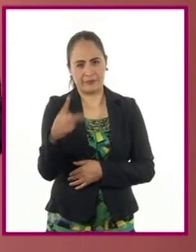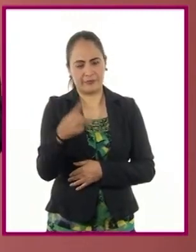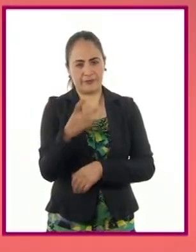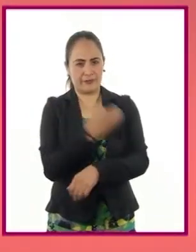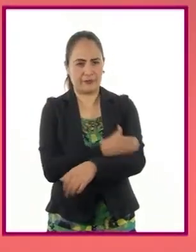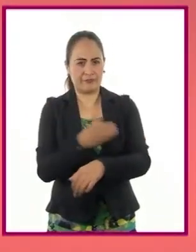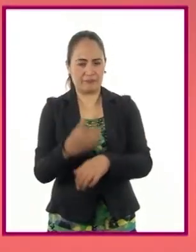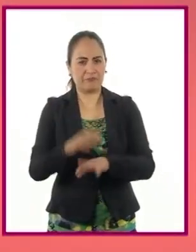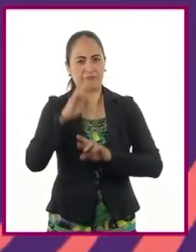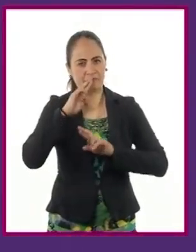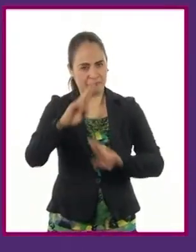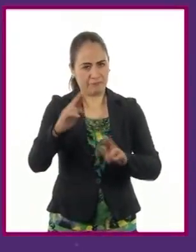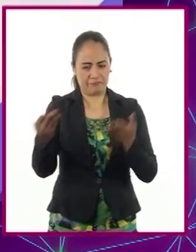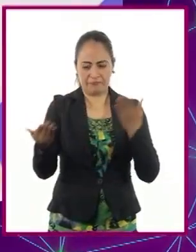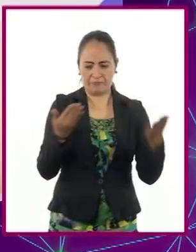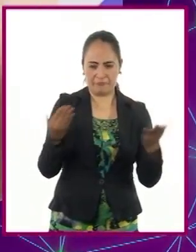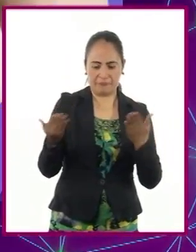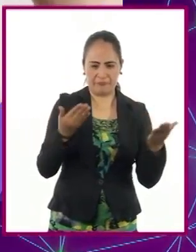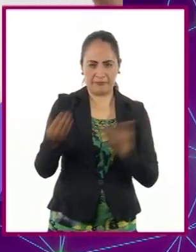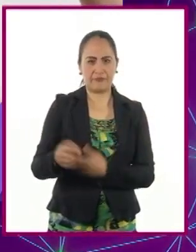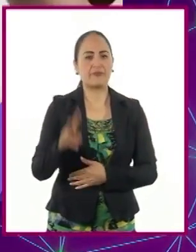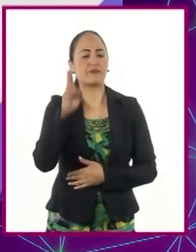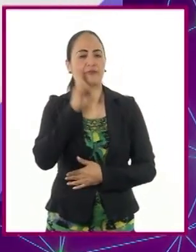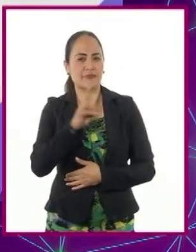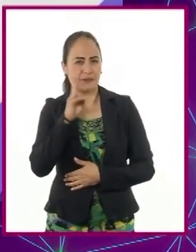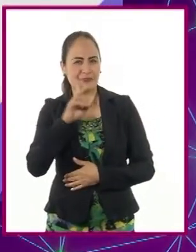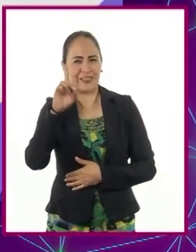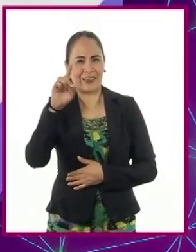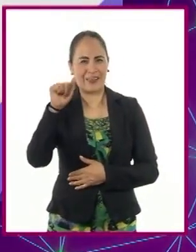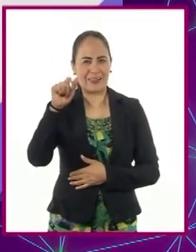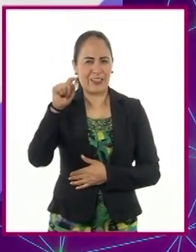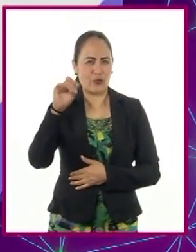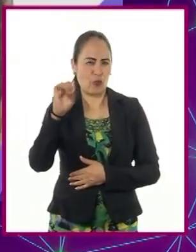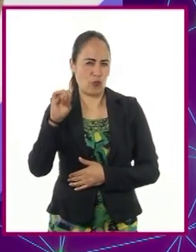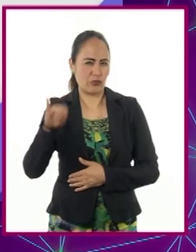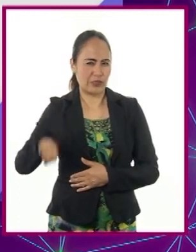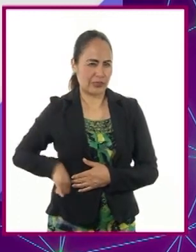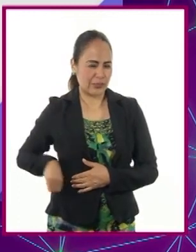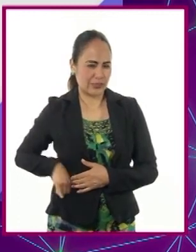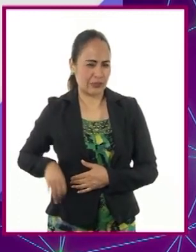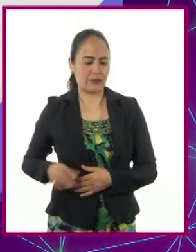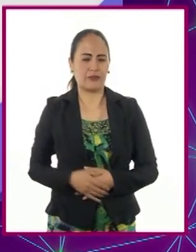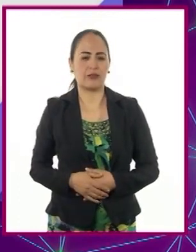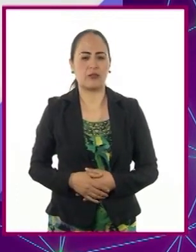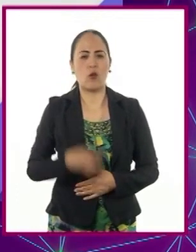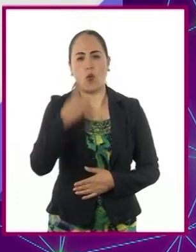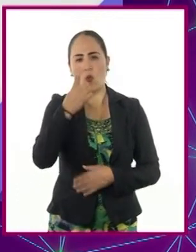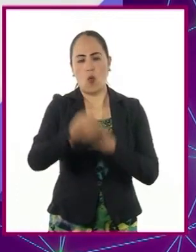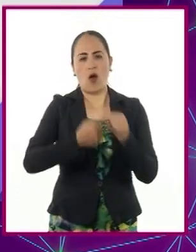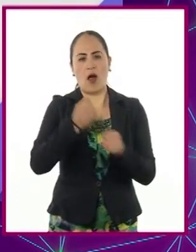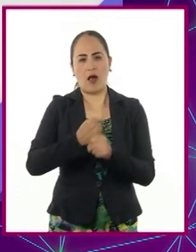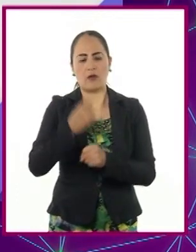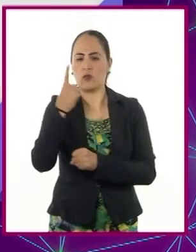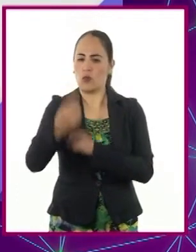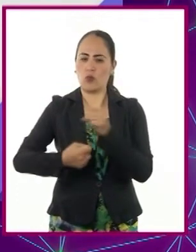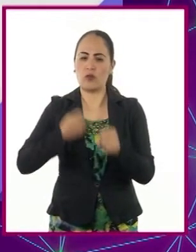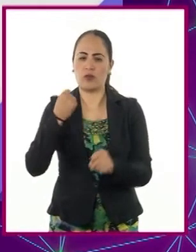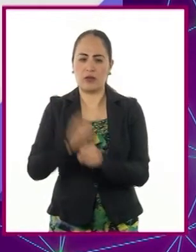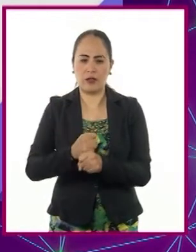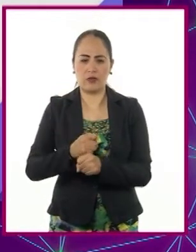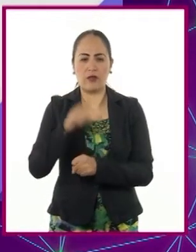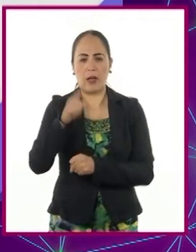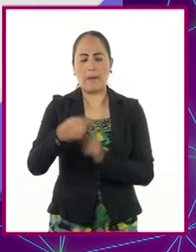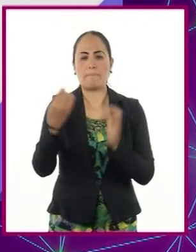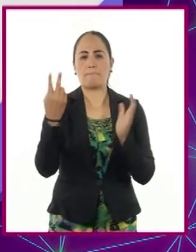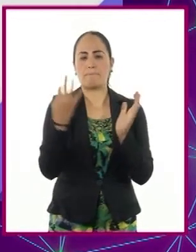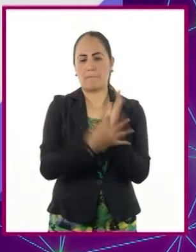sus resultados. Veamos el siguiente dato curioso. Cada año, alrededor del 20% de la producción mundial de